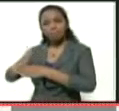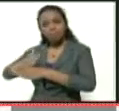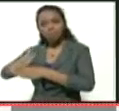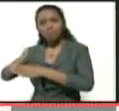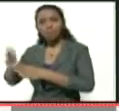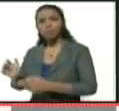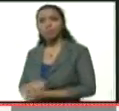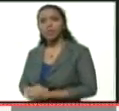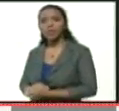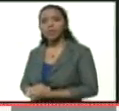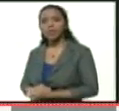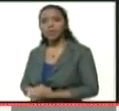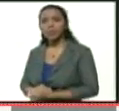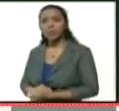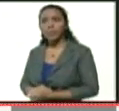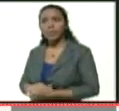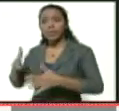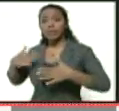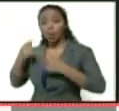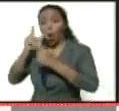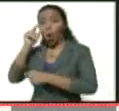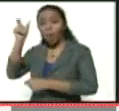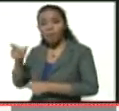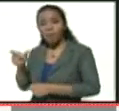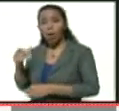comunista. Salvador Allende,